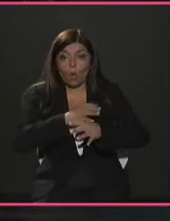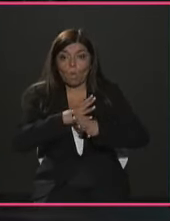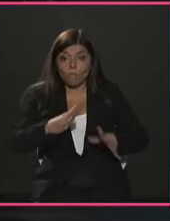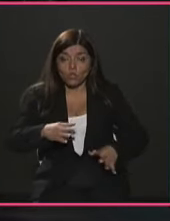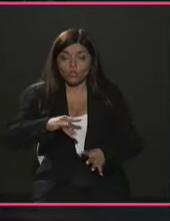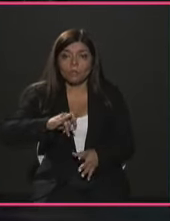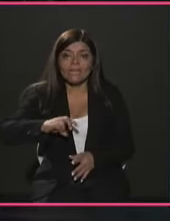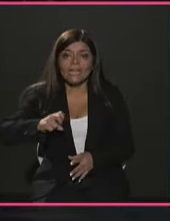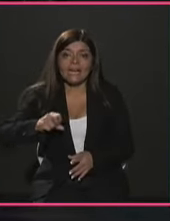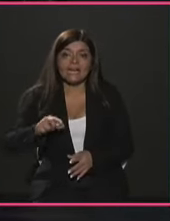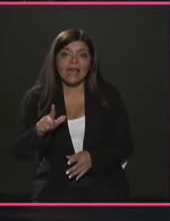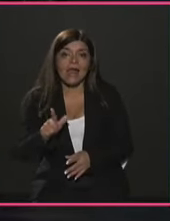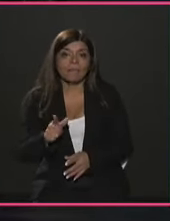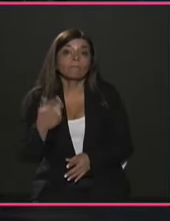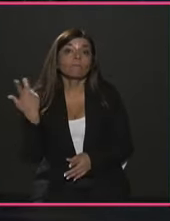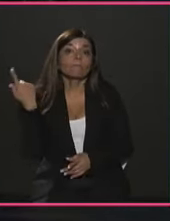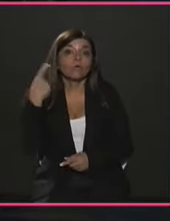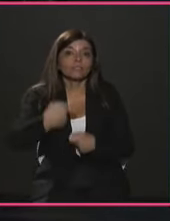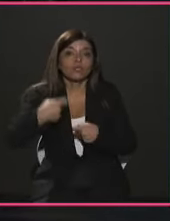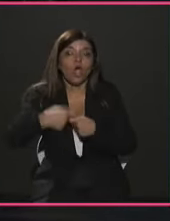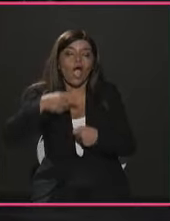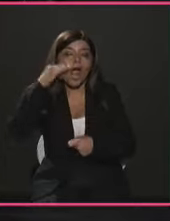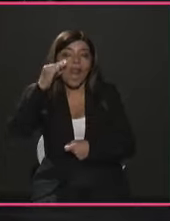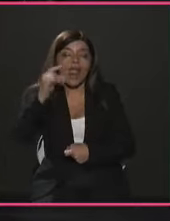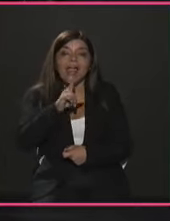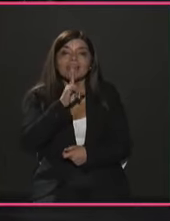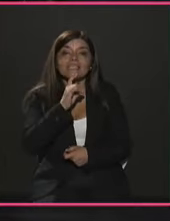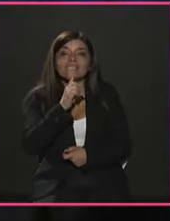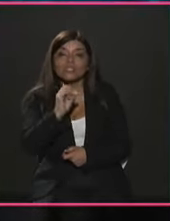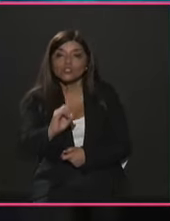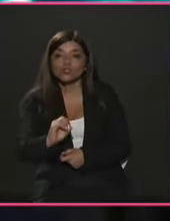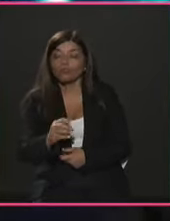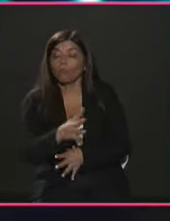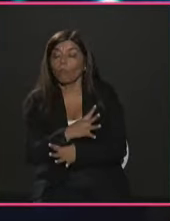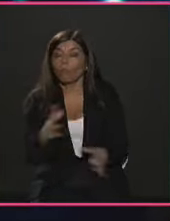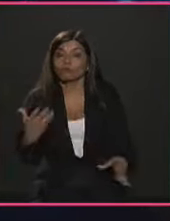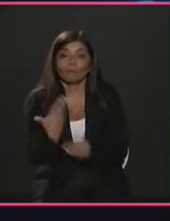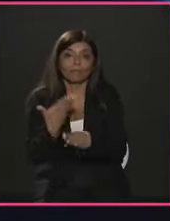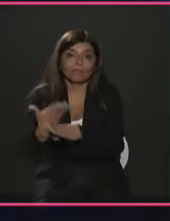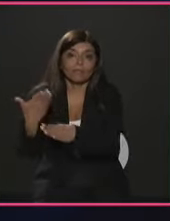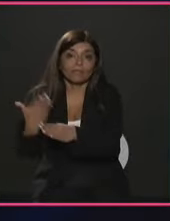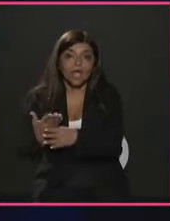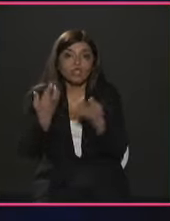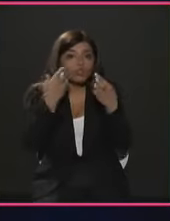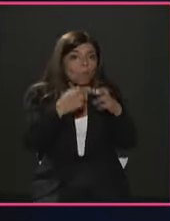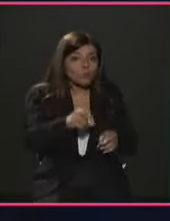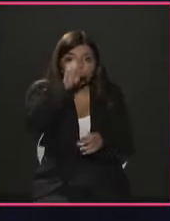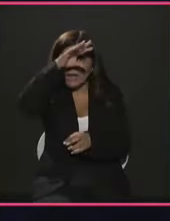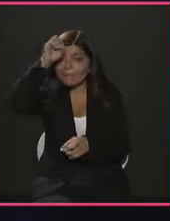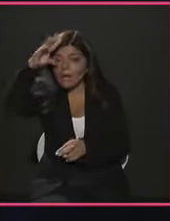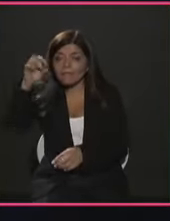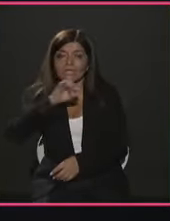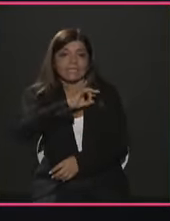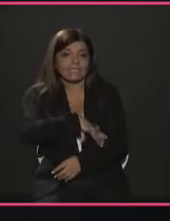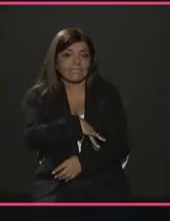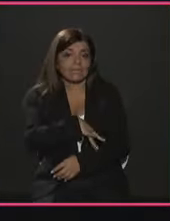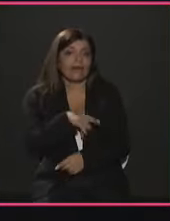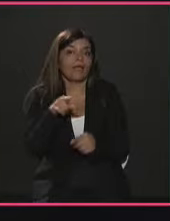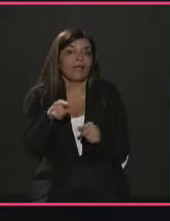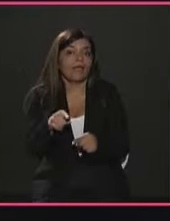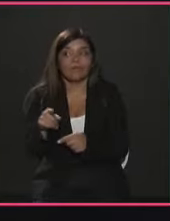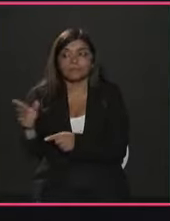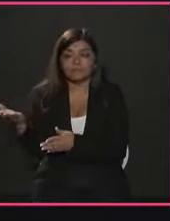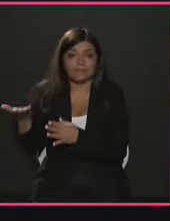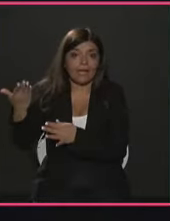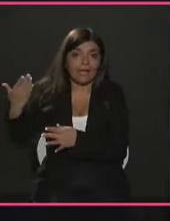del mundo por eso la demanda de cobre y la demanda de litio está explotando en todas partes del mundo lo que abre una oportunidad para la minería chilena Sí y Eduardo